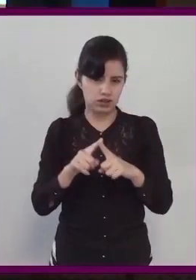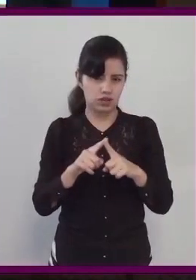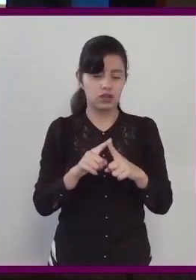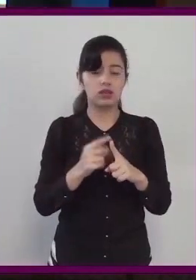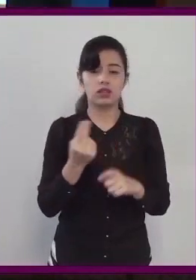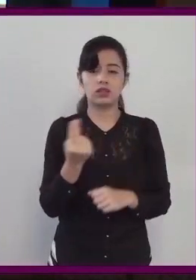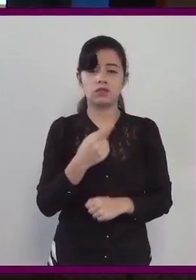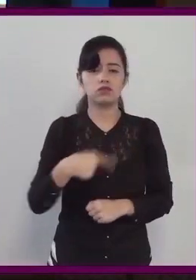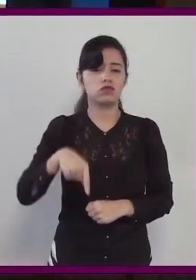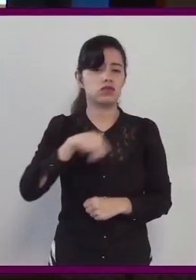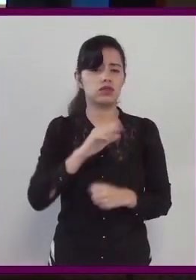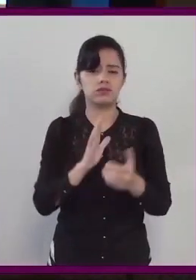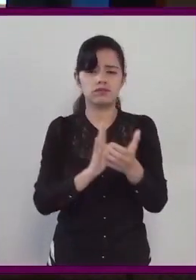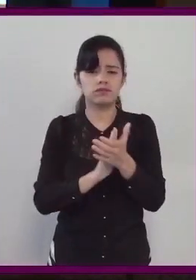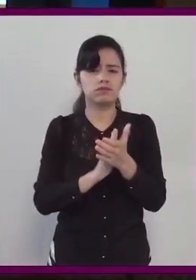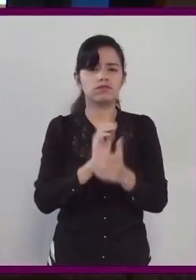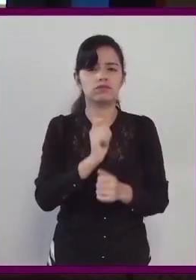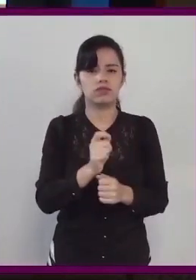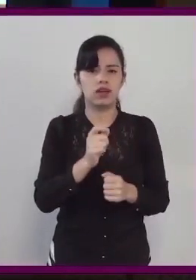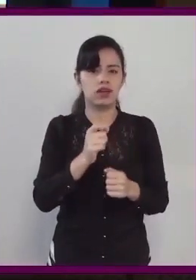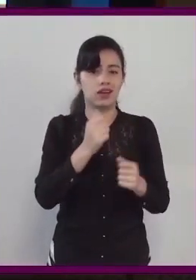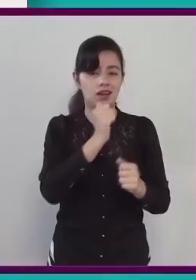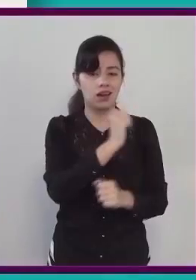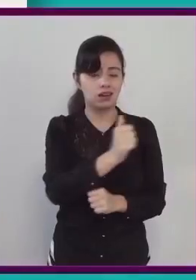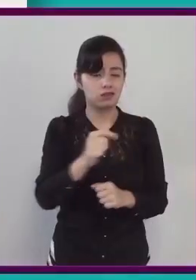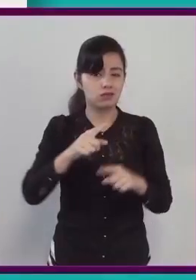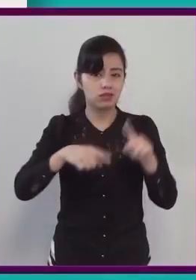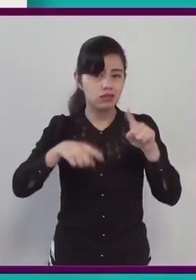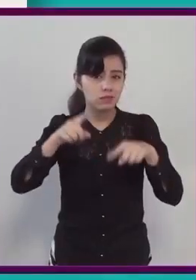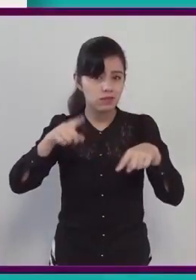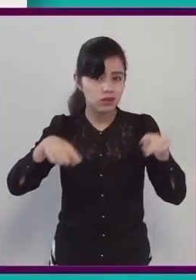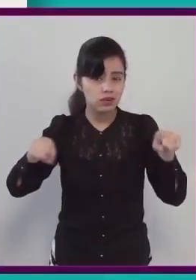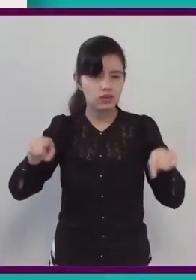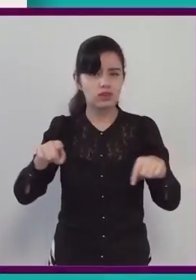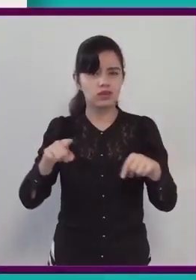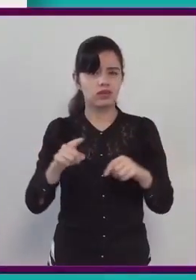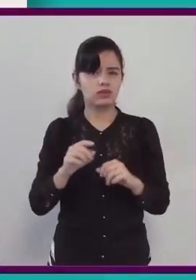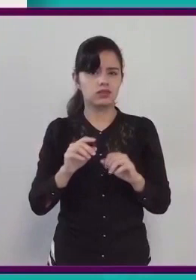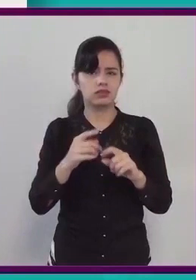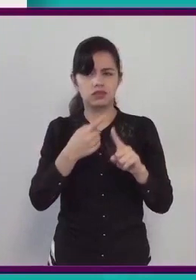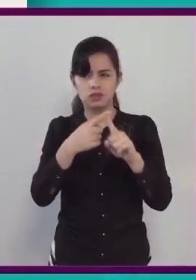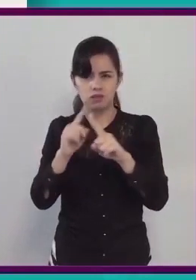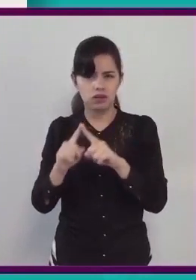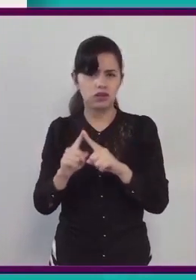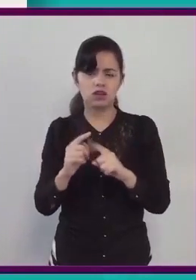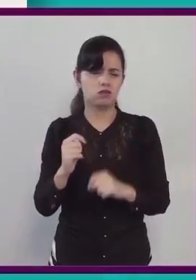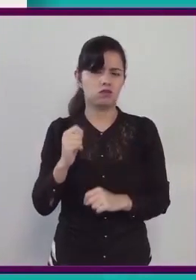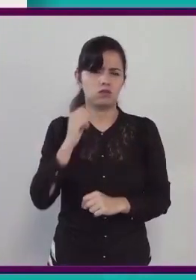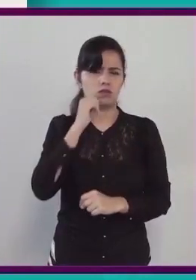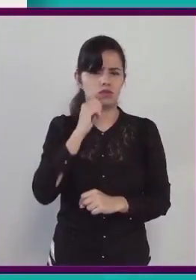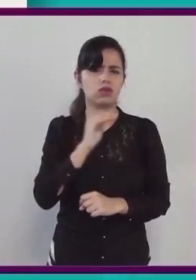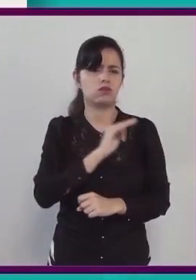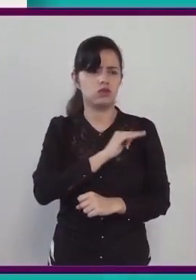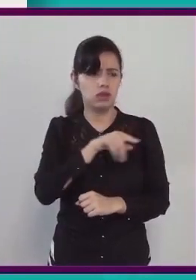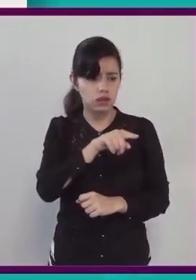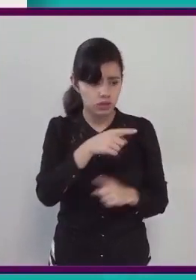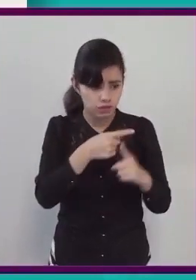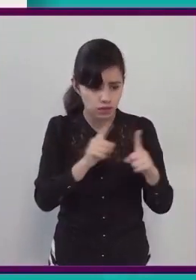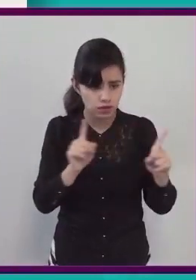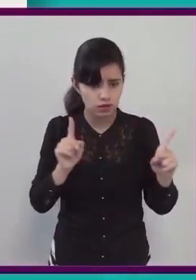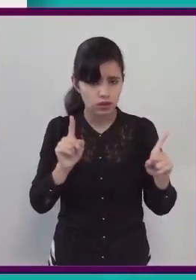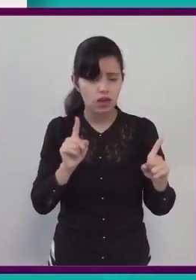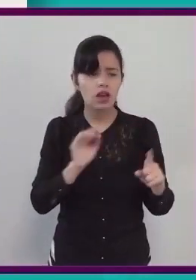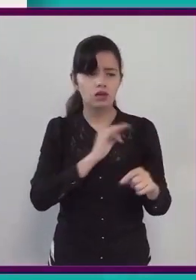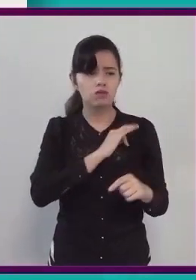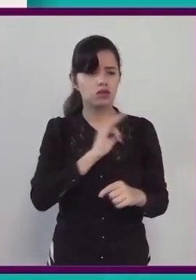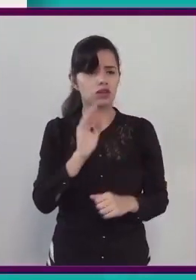El formar parte de este Estado-nación, ¿no? Creo que lo que nos toca es celebrar la particularidad y la